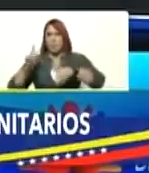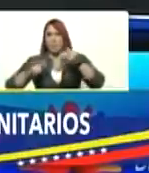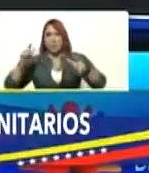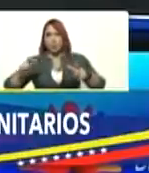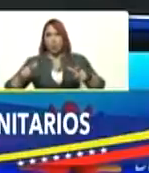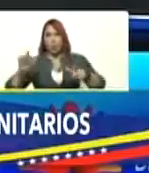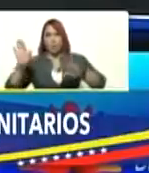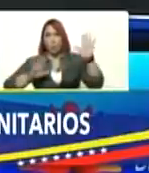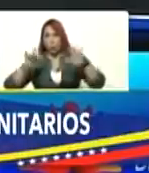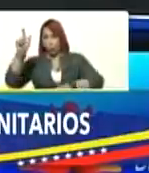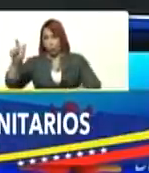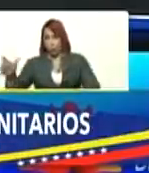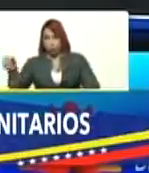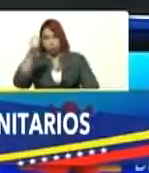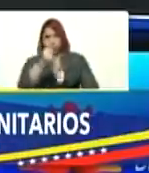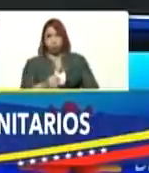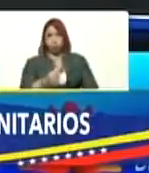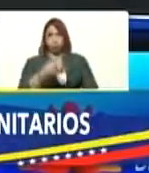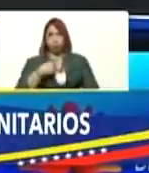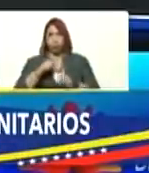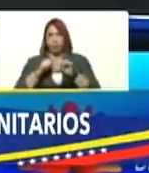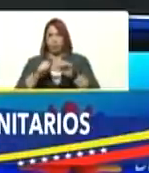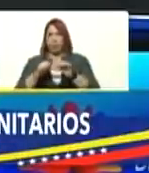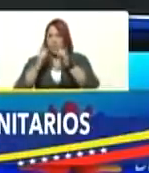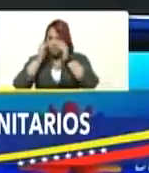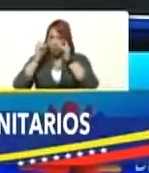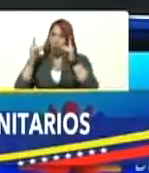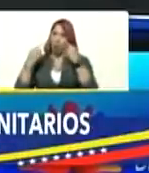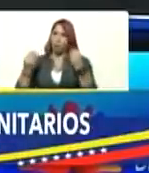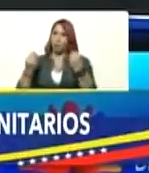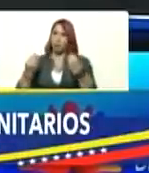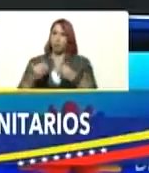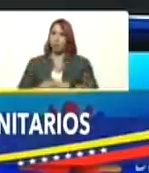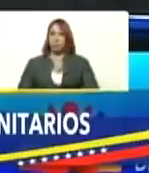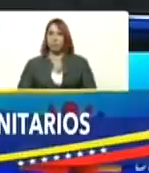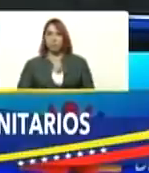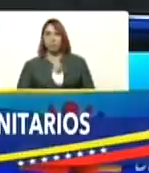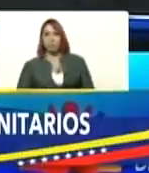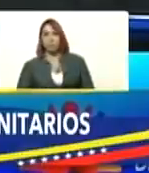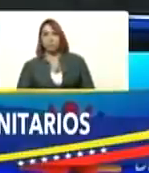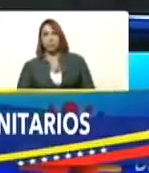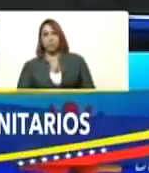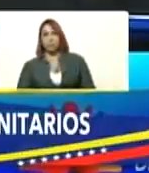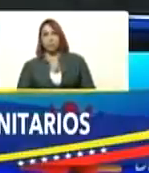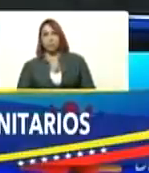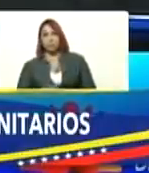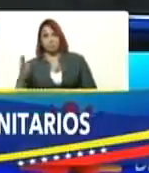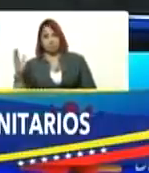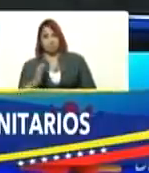postuló. Yo quedé impresionado.